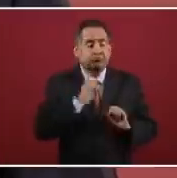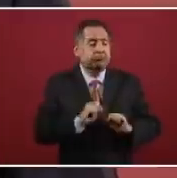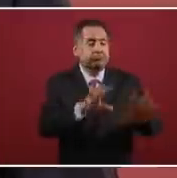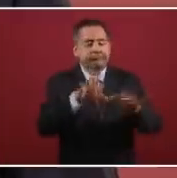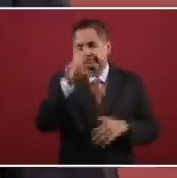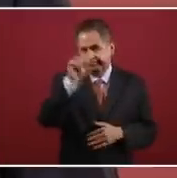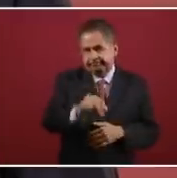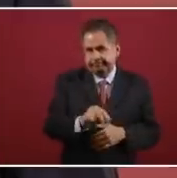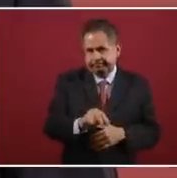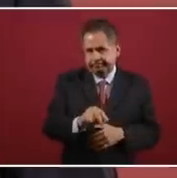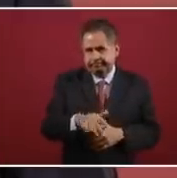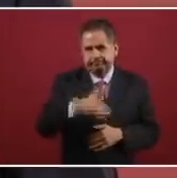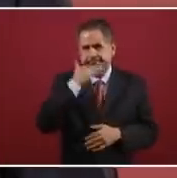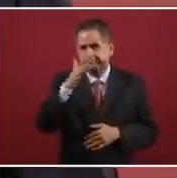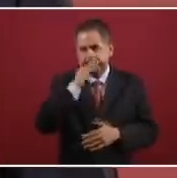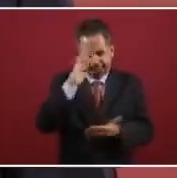corrupción.